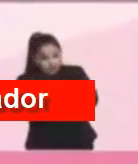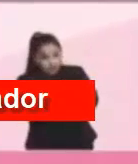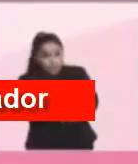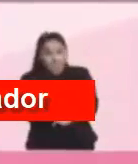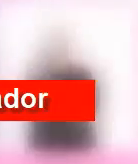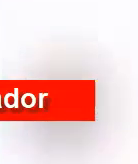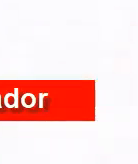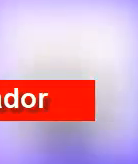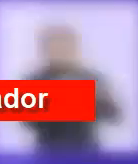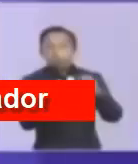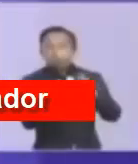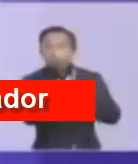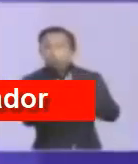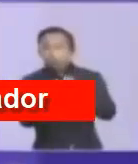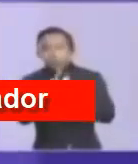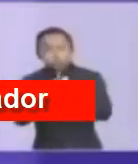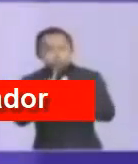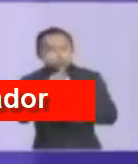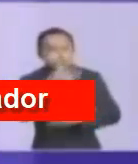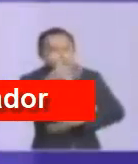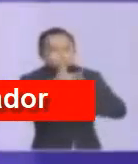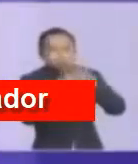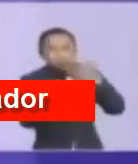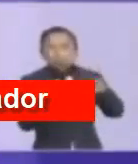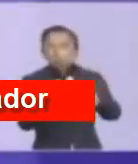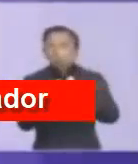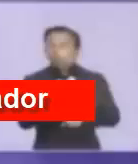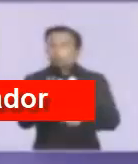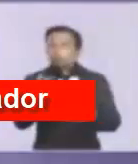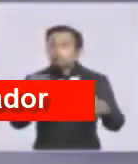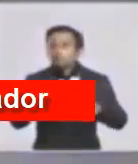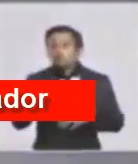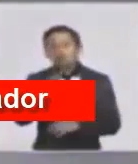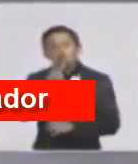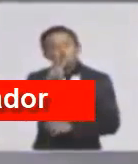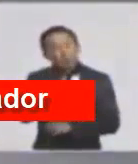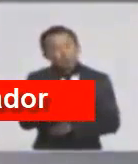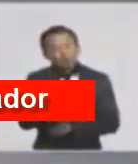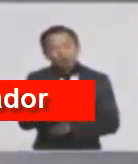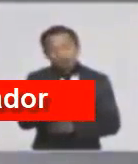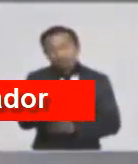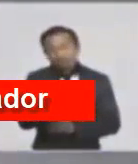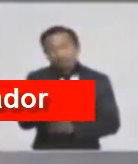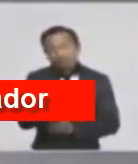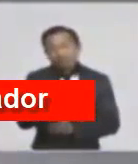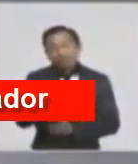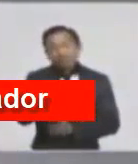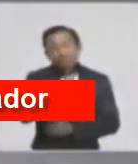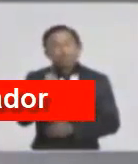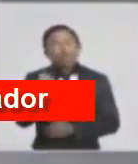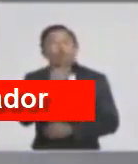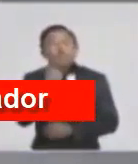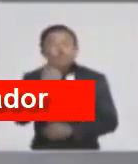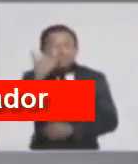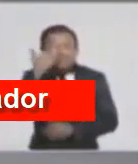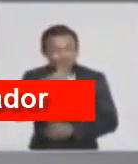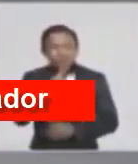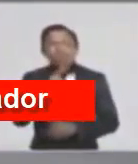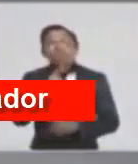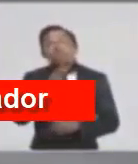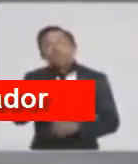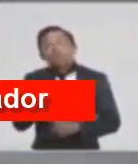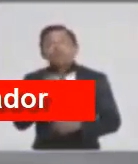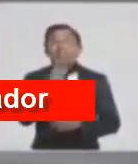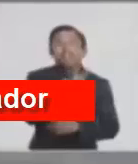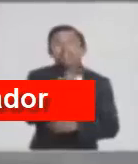sentido. De eso es de lo que nosotros hablamos. Hablamos de crear condiciones para encontrar un camino de reconciliación, y